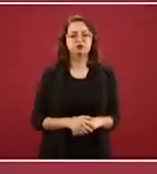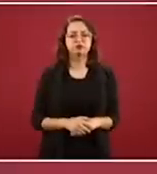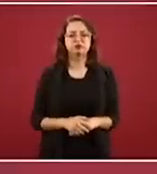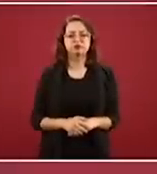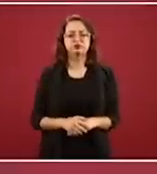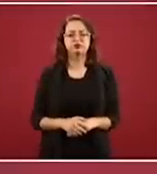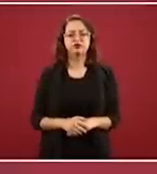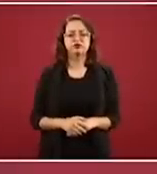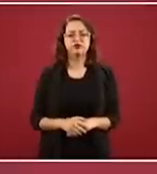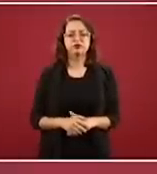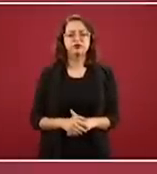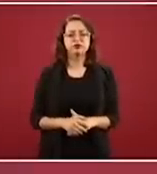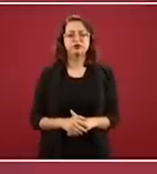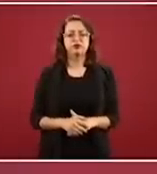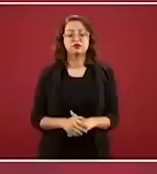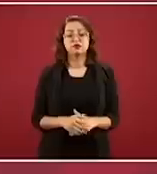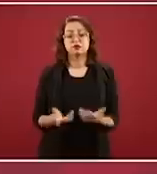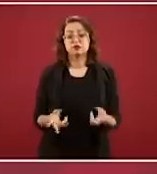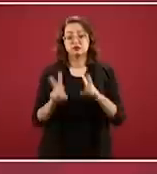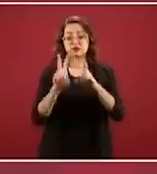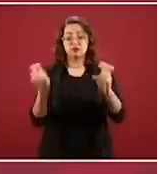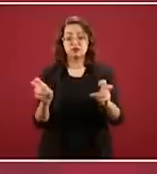En el caso de homicidios,